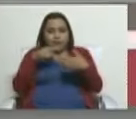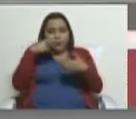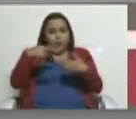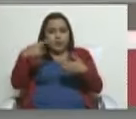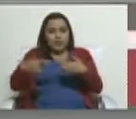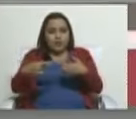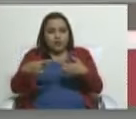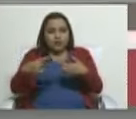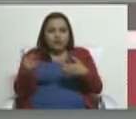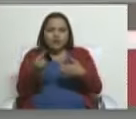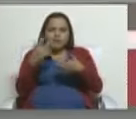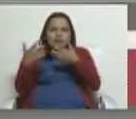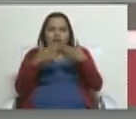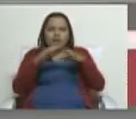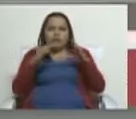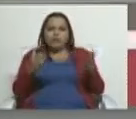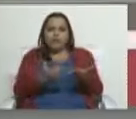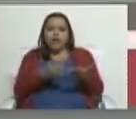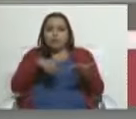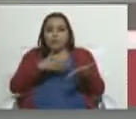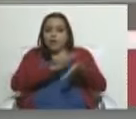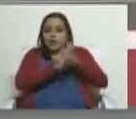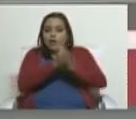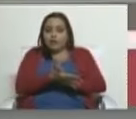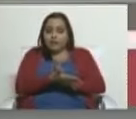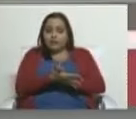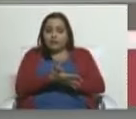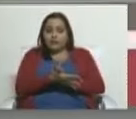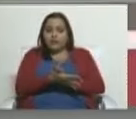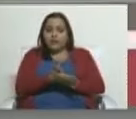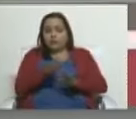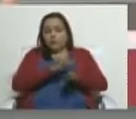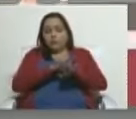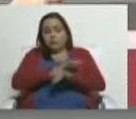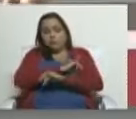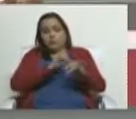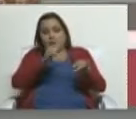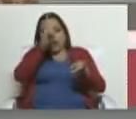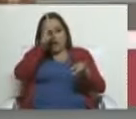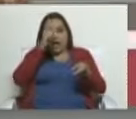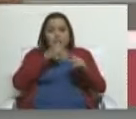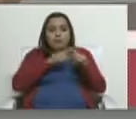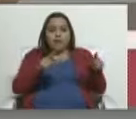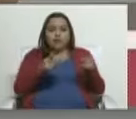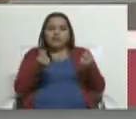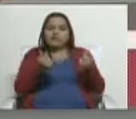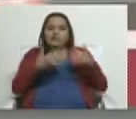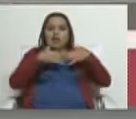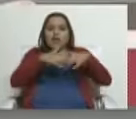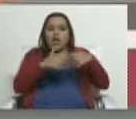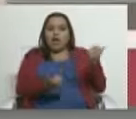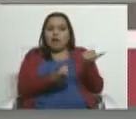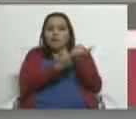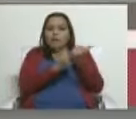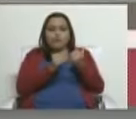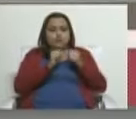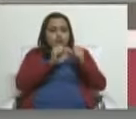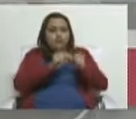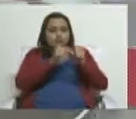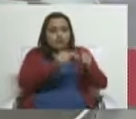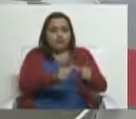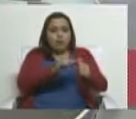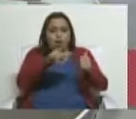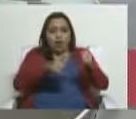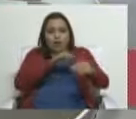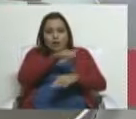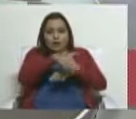Mundial puede haber sido derrotado con la caída del Reichstag, pero todo el aparato económico e industrial que lo apoyaba sigue vivo, y Jorge Rodríguez lo decía en el